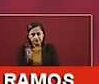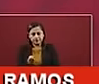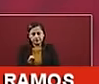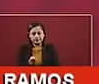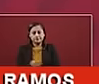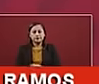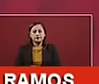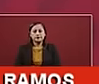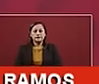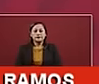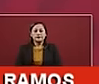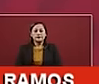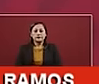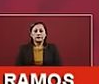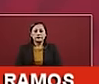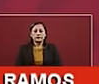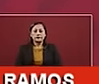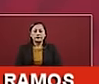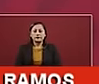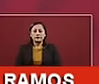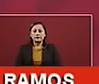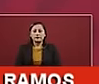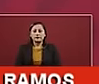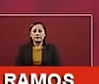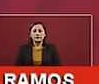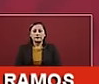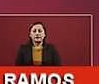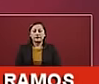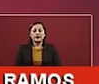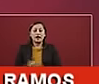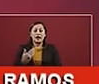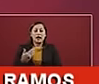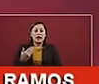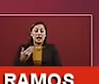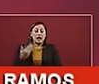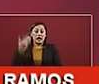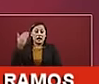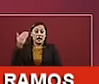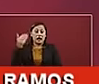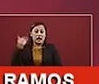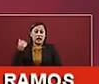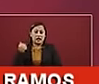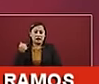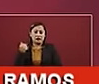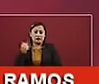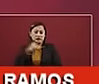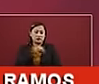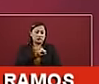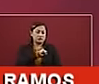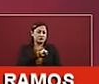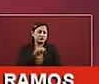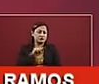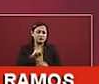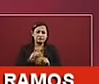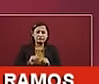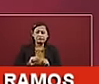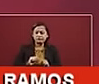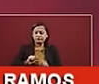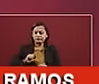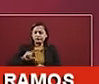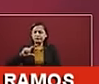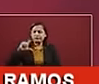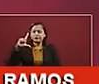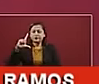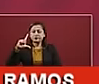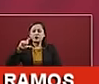qué lección la violencia al mismo tiempo que creció la